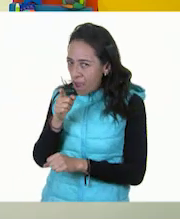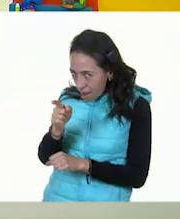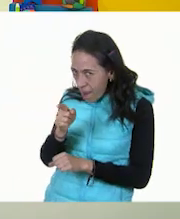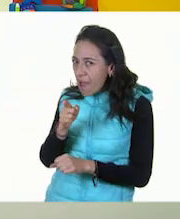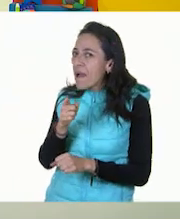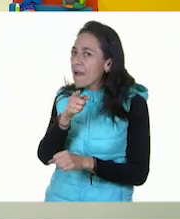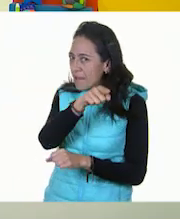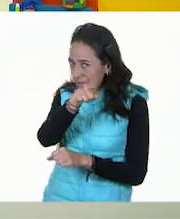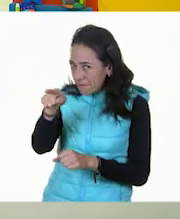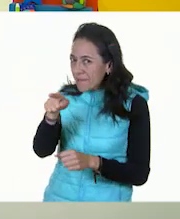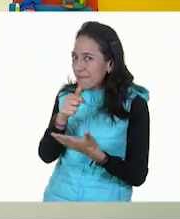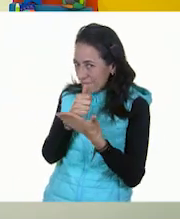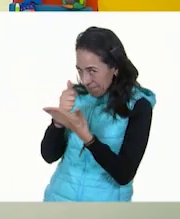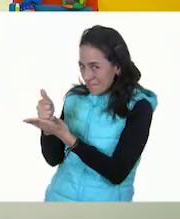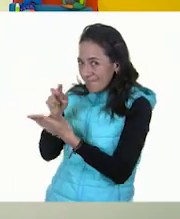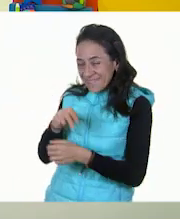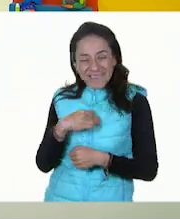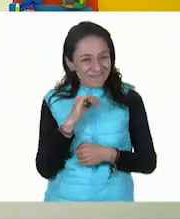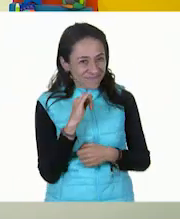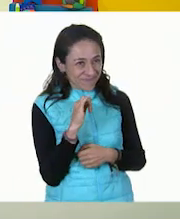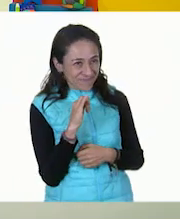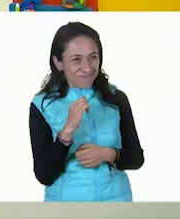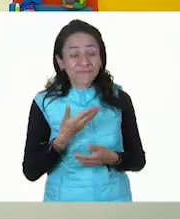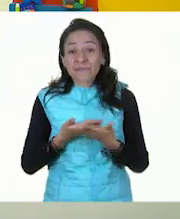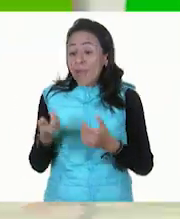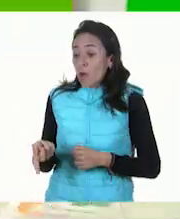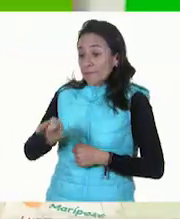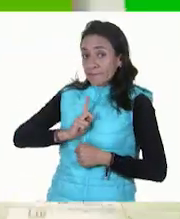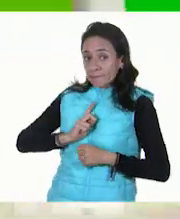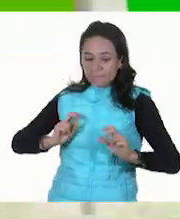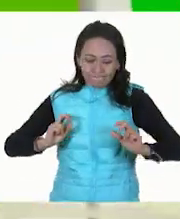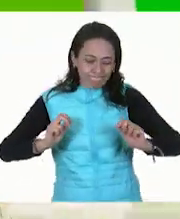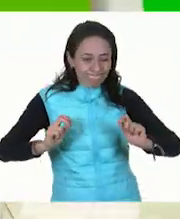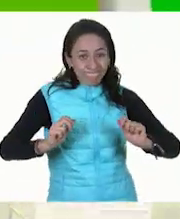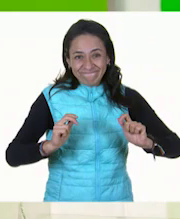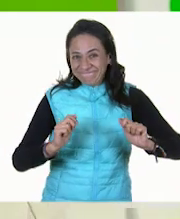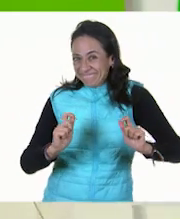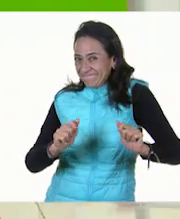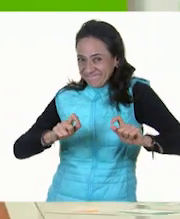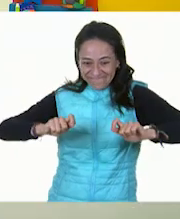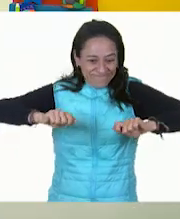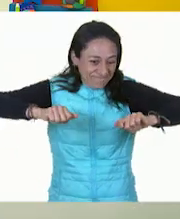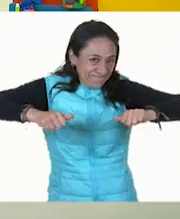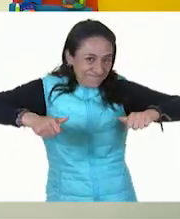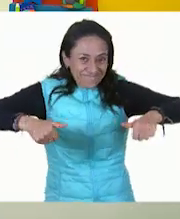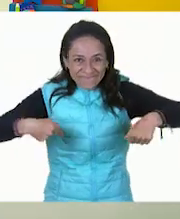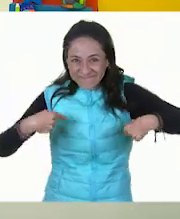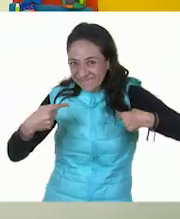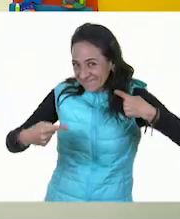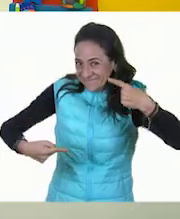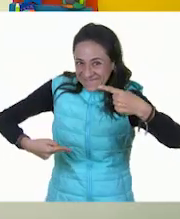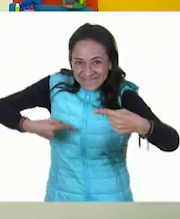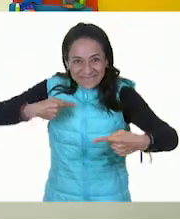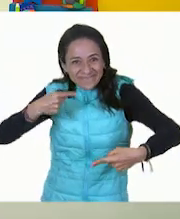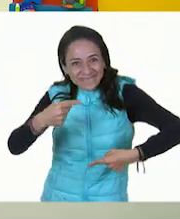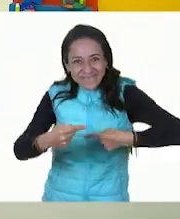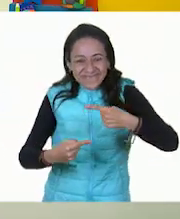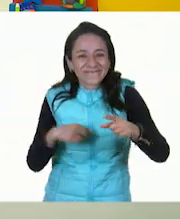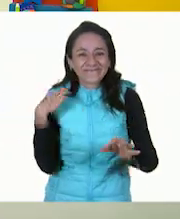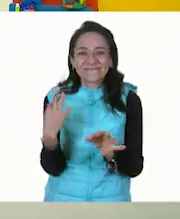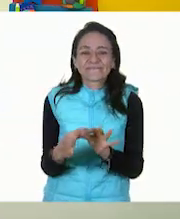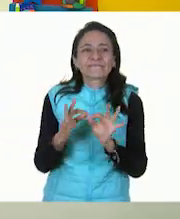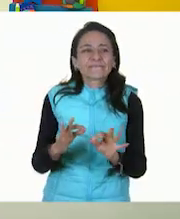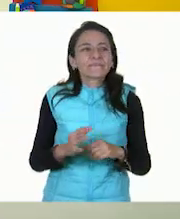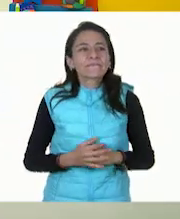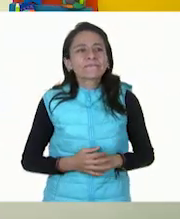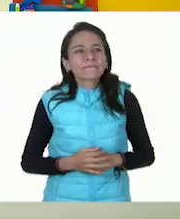Venga. Y gira, gira, gira, gira, gira, gira, gira, gira, gira, gira, gira, gira, gira, gira, gira, gira. Listo. No